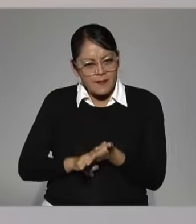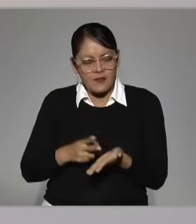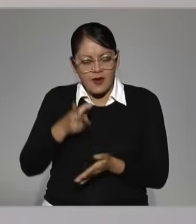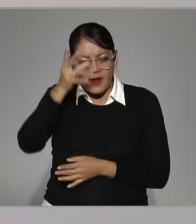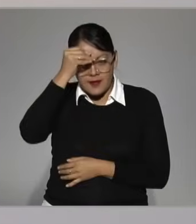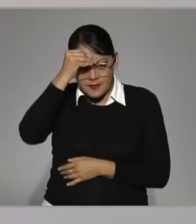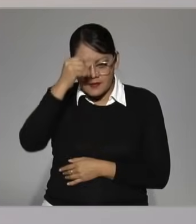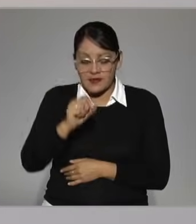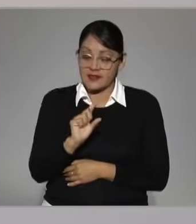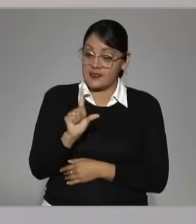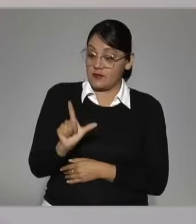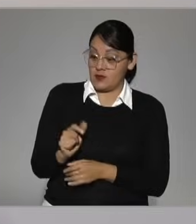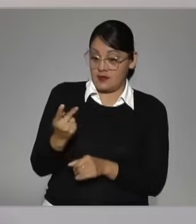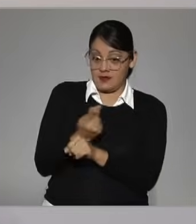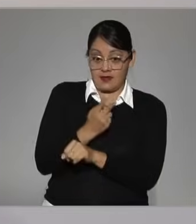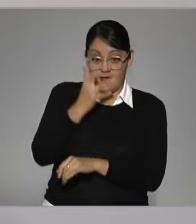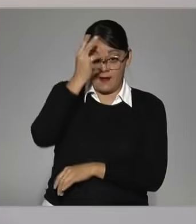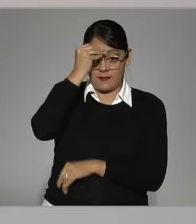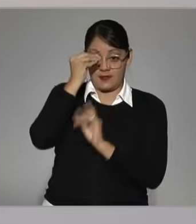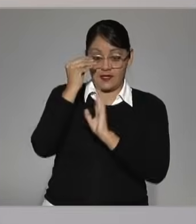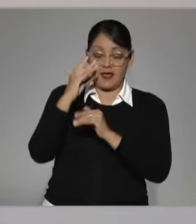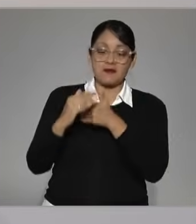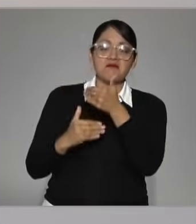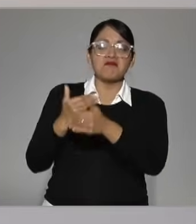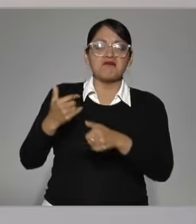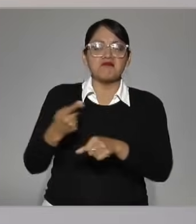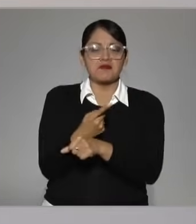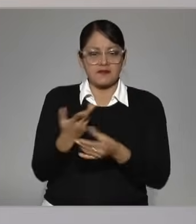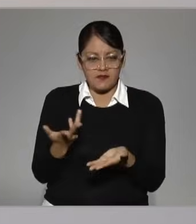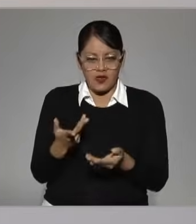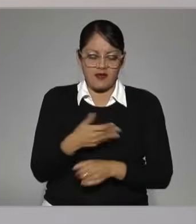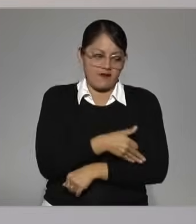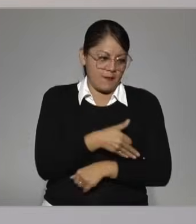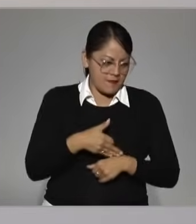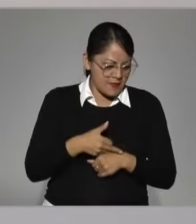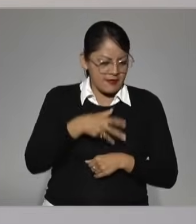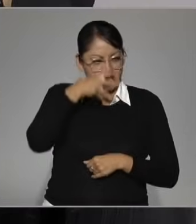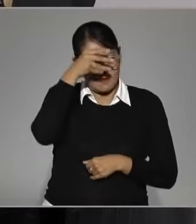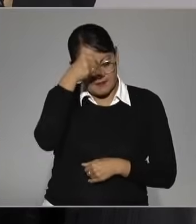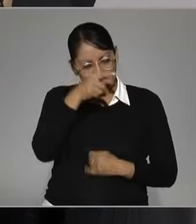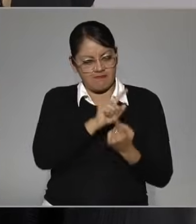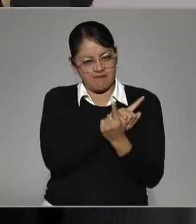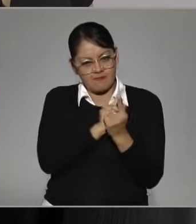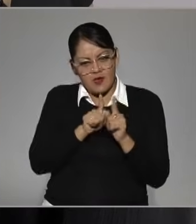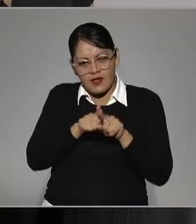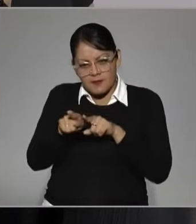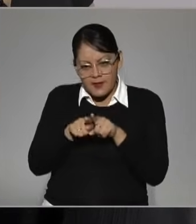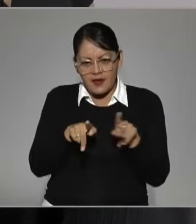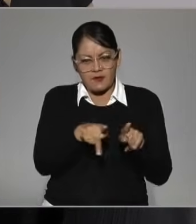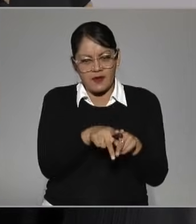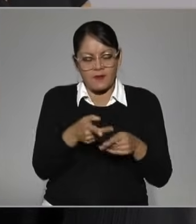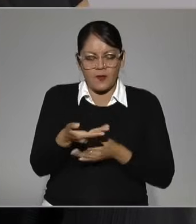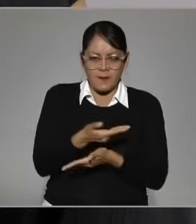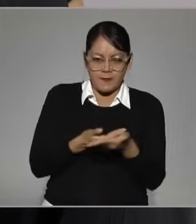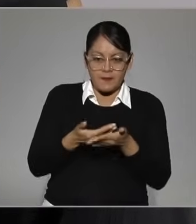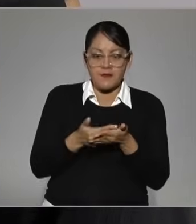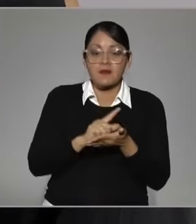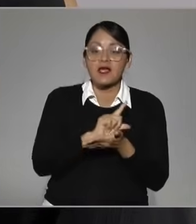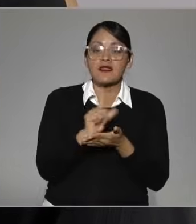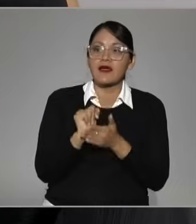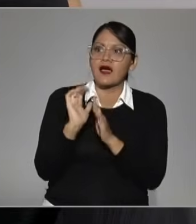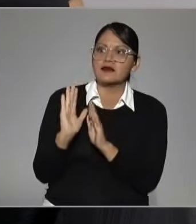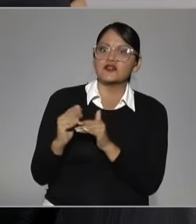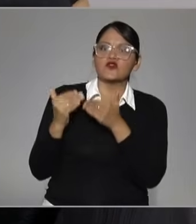qué sigue después de esto. Es decir, aprendo en familia, comparto con mis papás, con mis hermanos, con primos, etcétera, pero más allá de